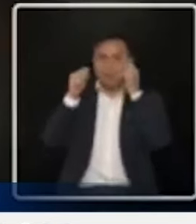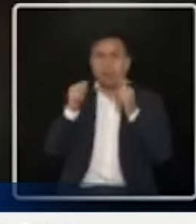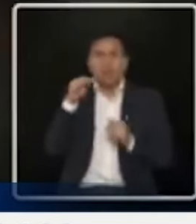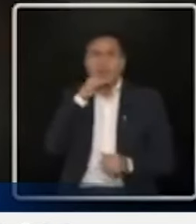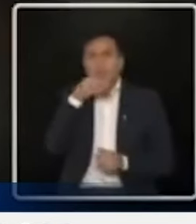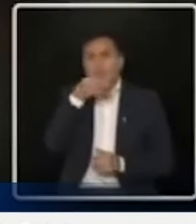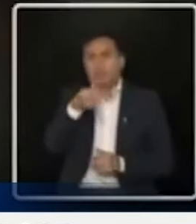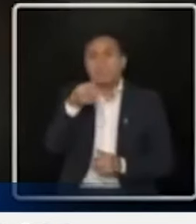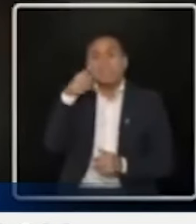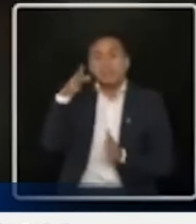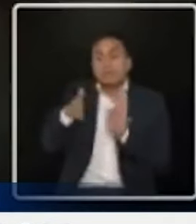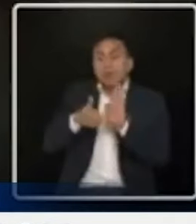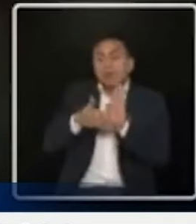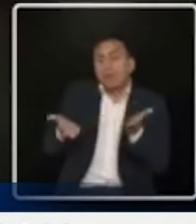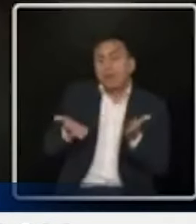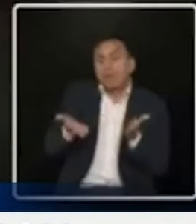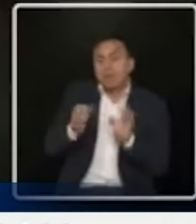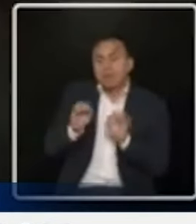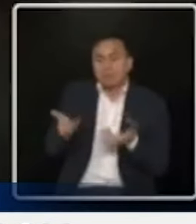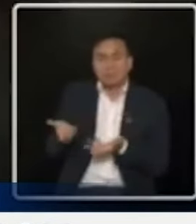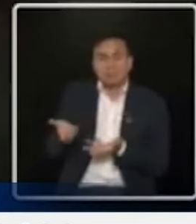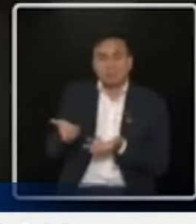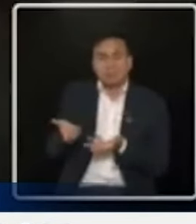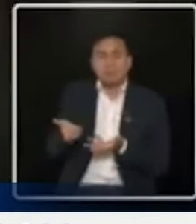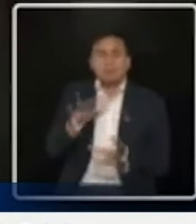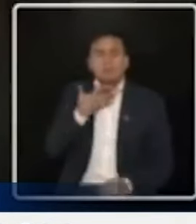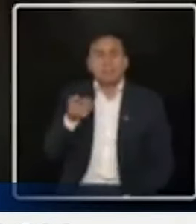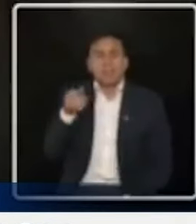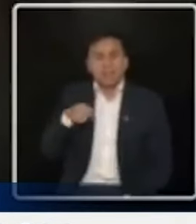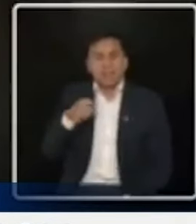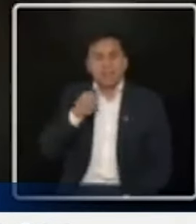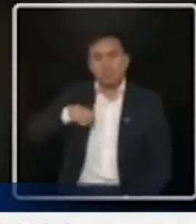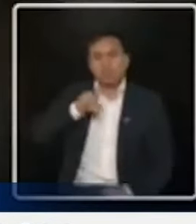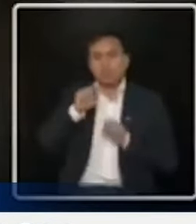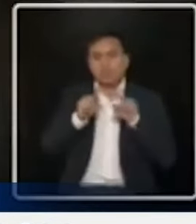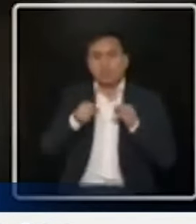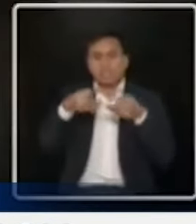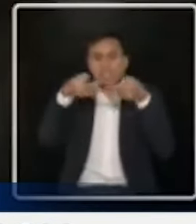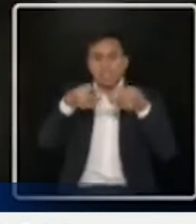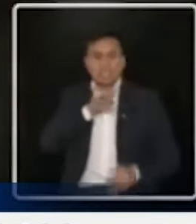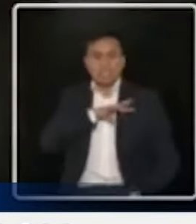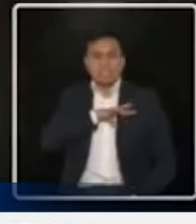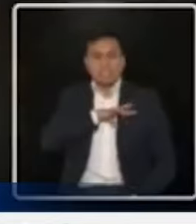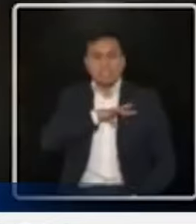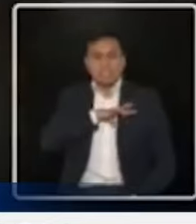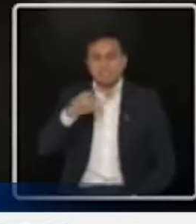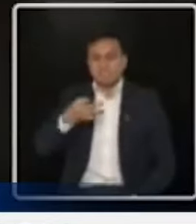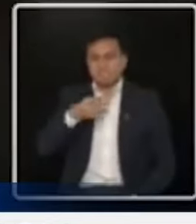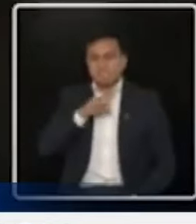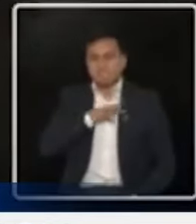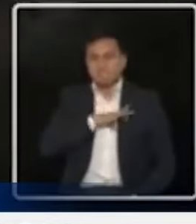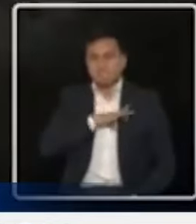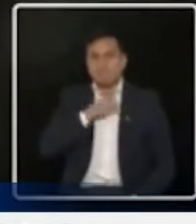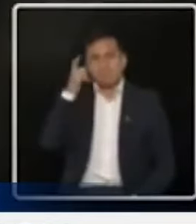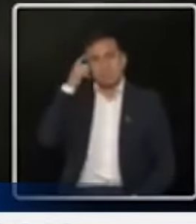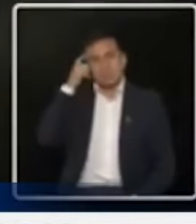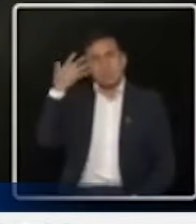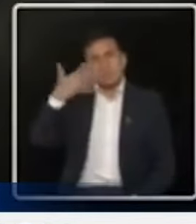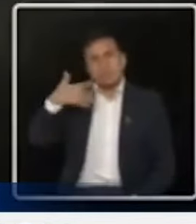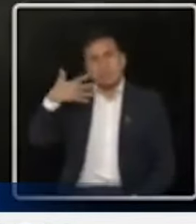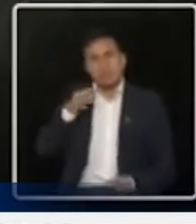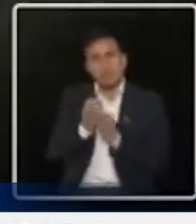la rápida sin probar absolutamente nada. Porque acá nosotros vamos a defender la integridad de Chile y me parece que es